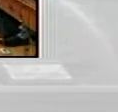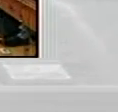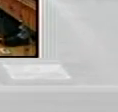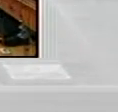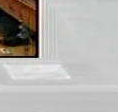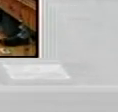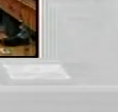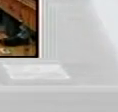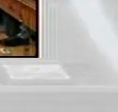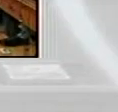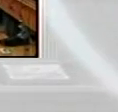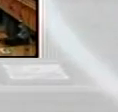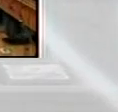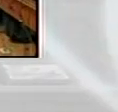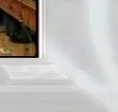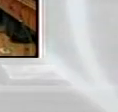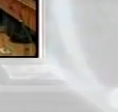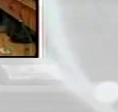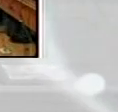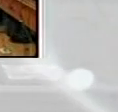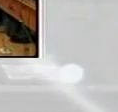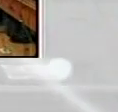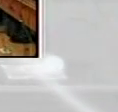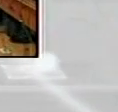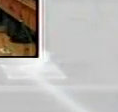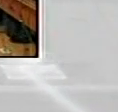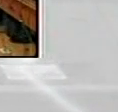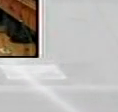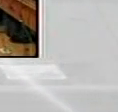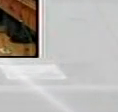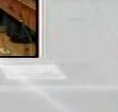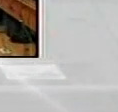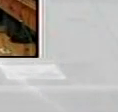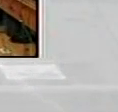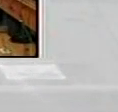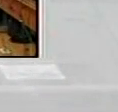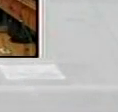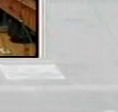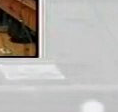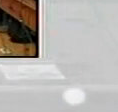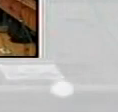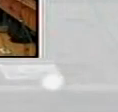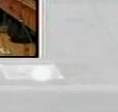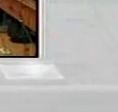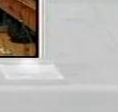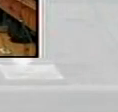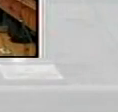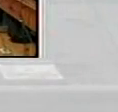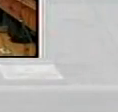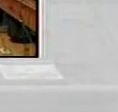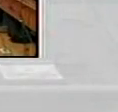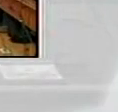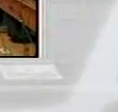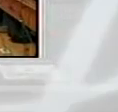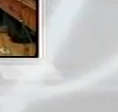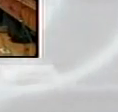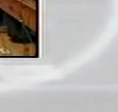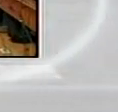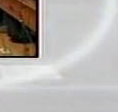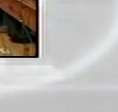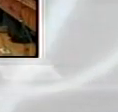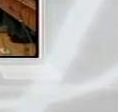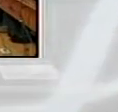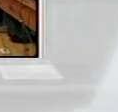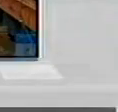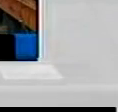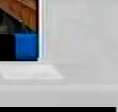la denominada Comisión de Venecia. En esta visita oficial que realiza nuestro país, específicamente el día de hoy